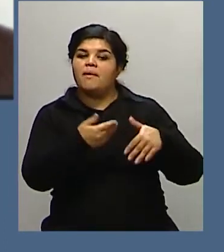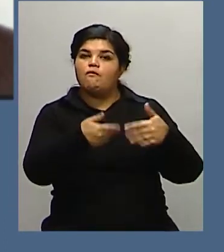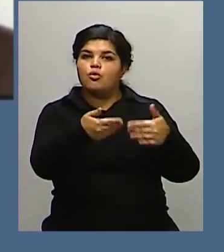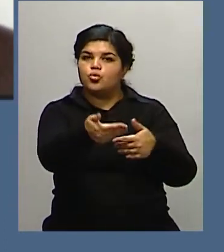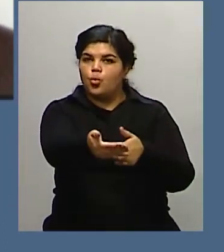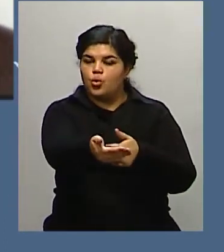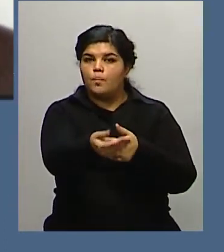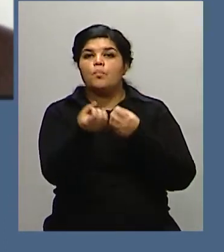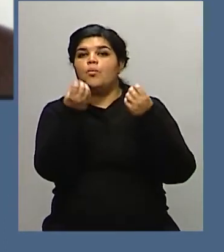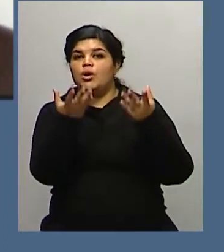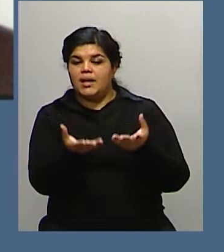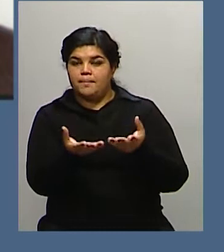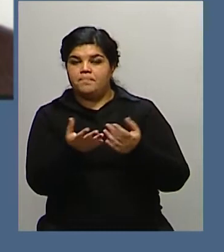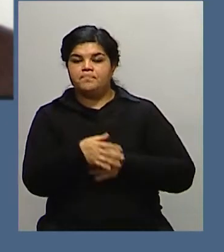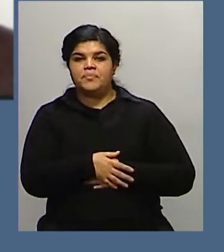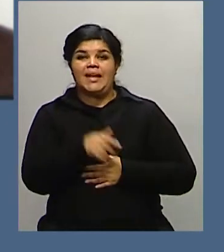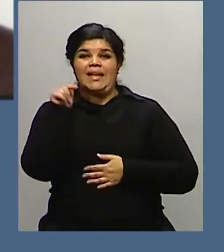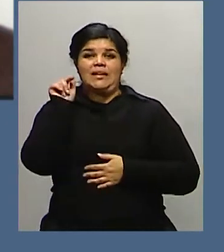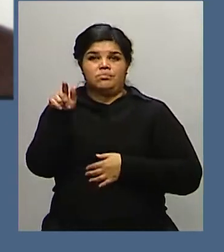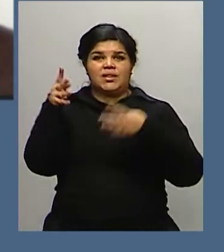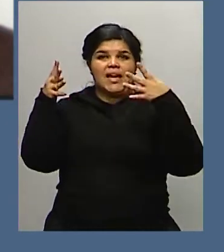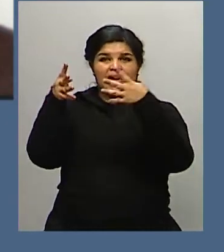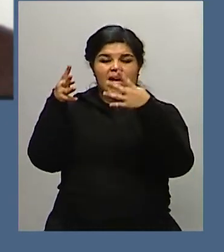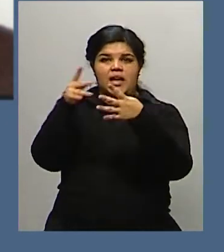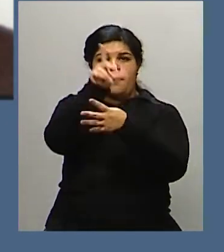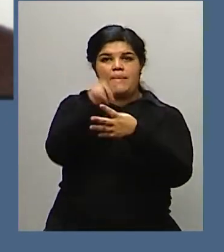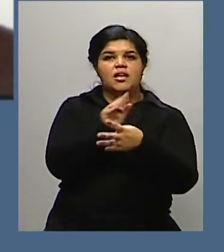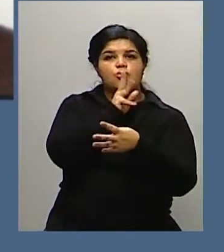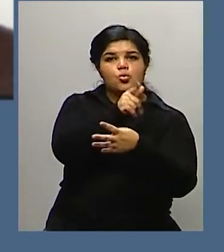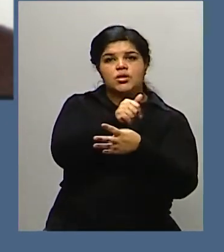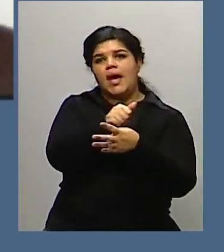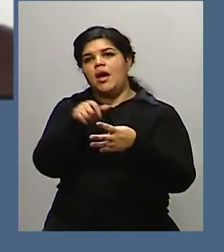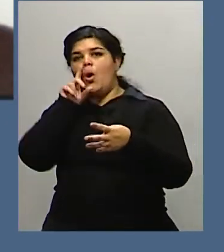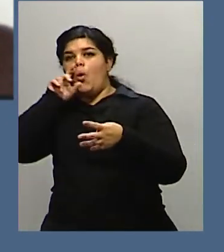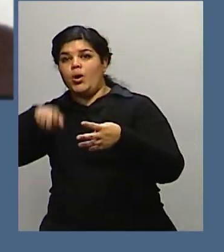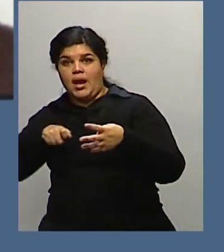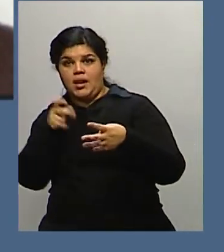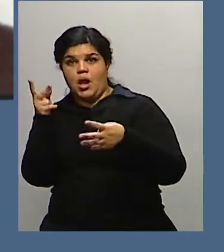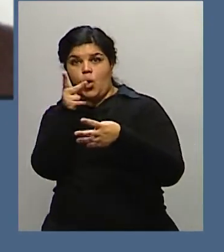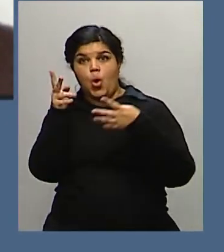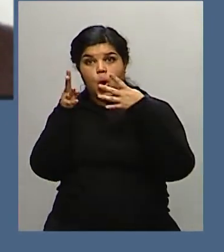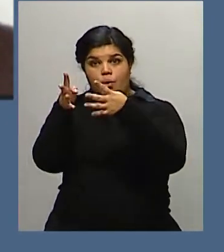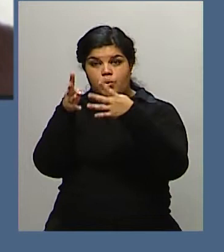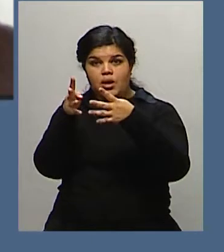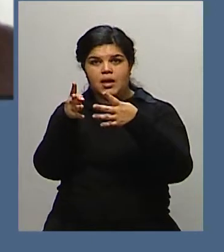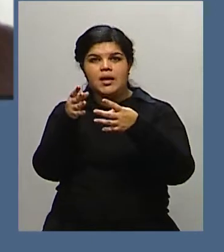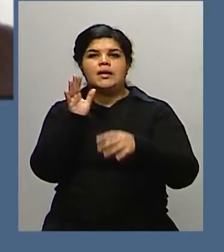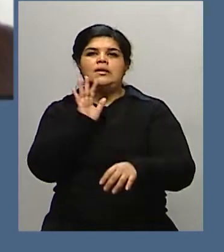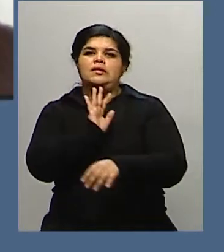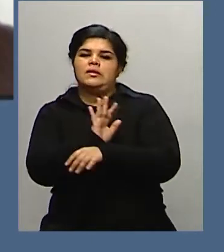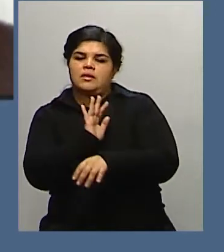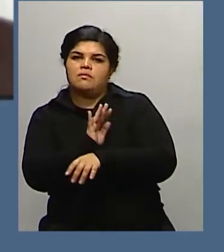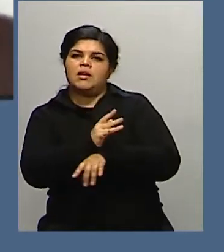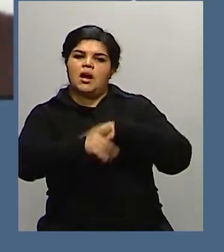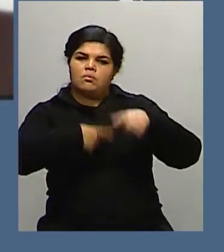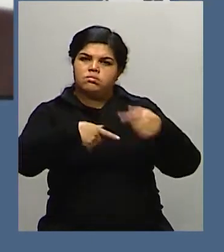es básicamente consecuencia de esta guerra. ¿Qué tanto hay de eso? Y la pregunta importante, ¿cómo está relacionado, qué papel juega Latinoamérica